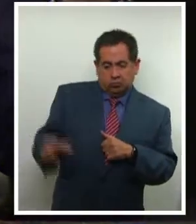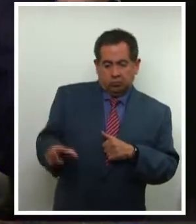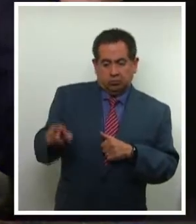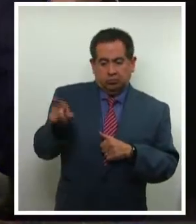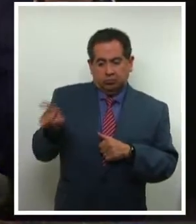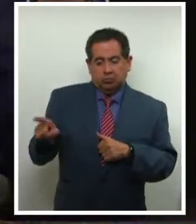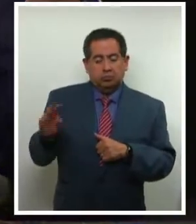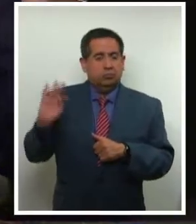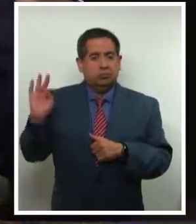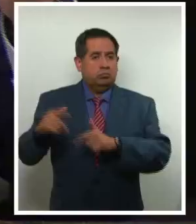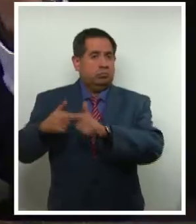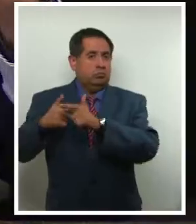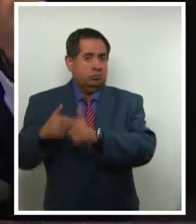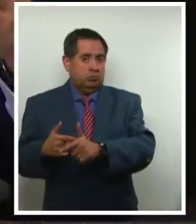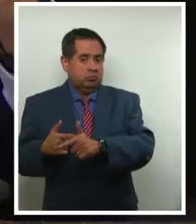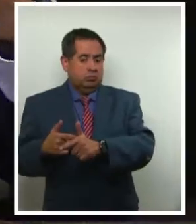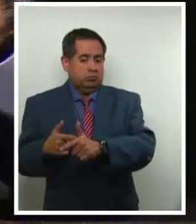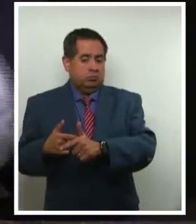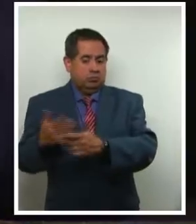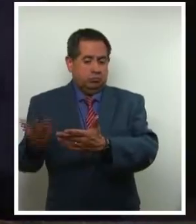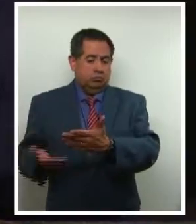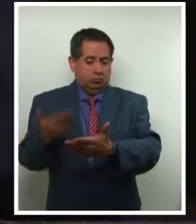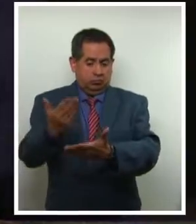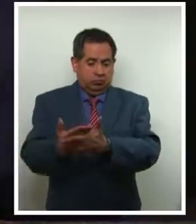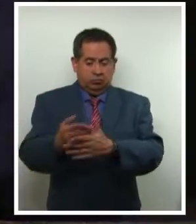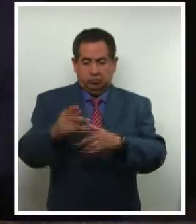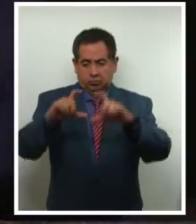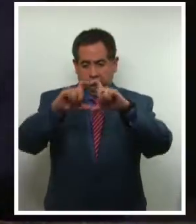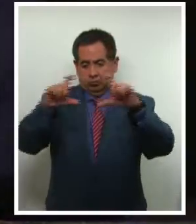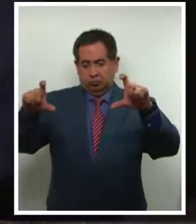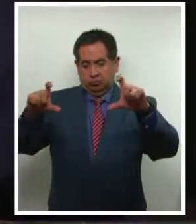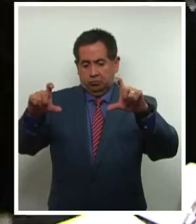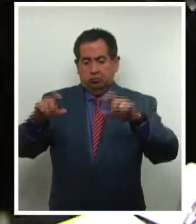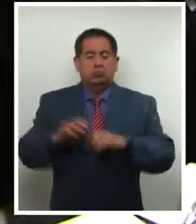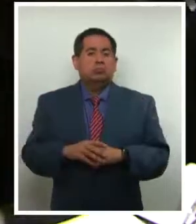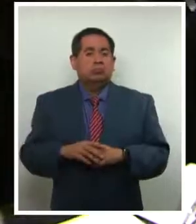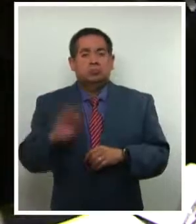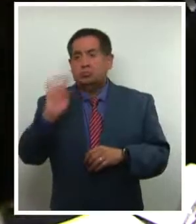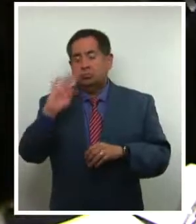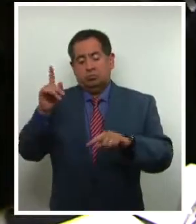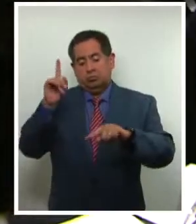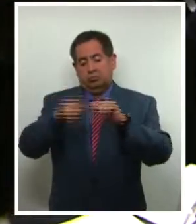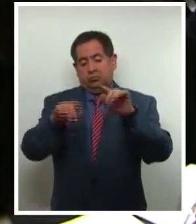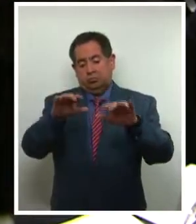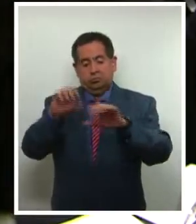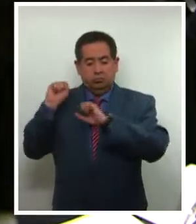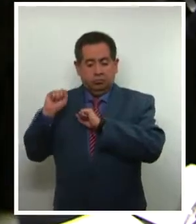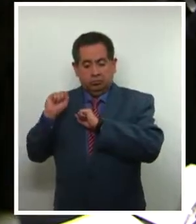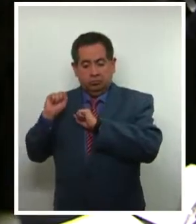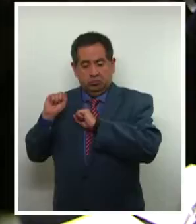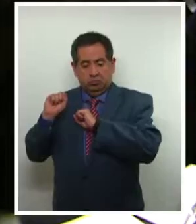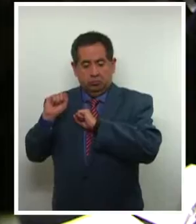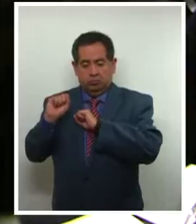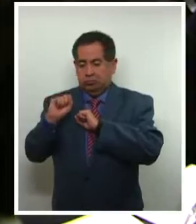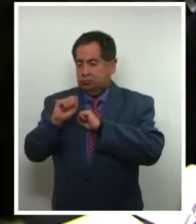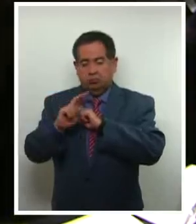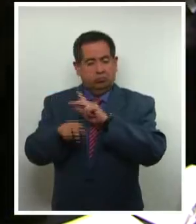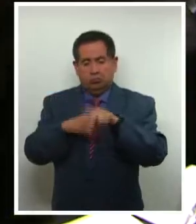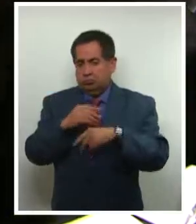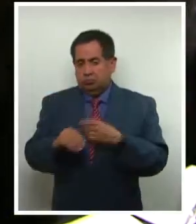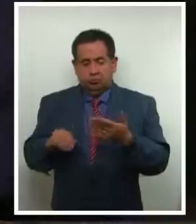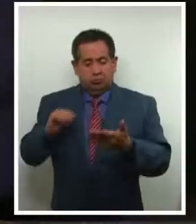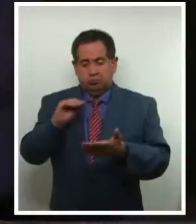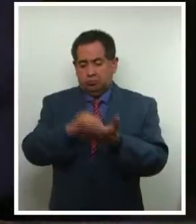se mantiene o no la propuesta de preámbulo, y si se retira, no formaría parte